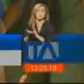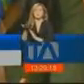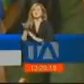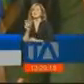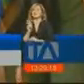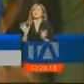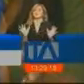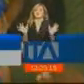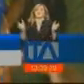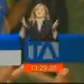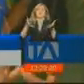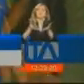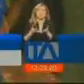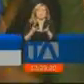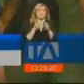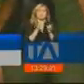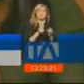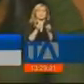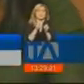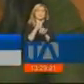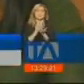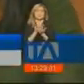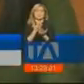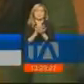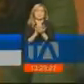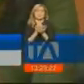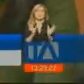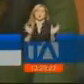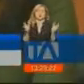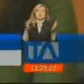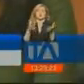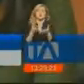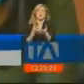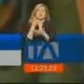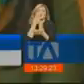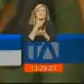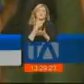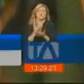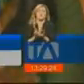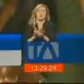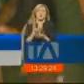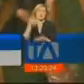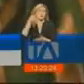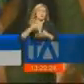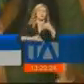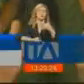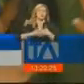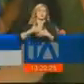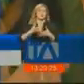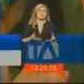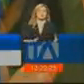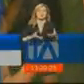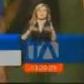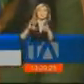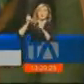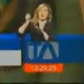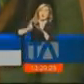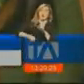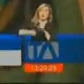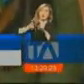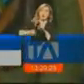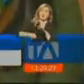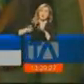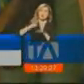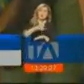su conjunto, cada uno de los elementos probatorios conforman la prueba que será materia para que los jueces puedan tener